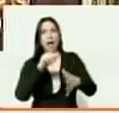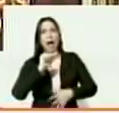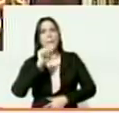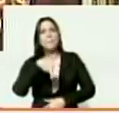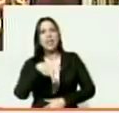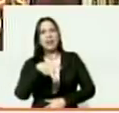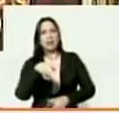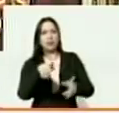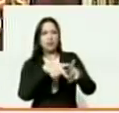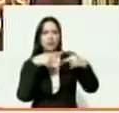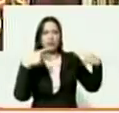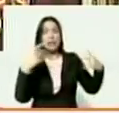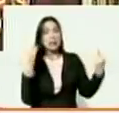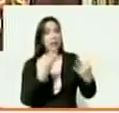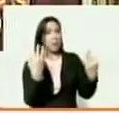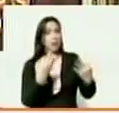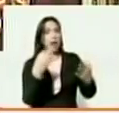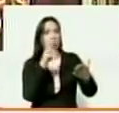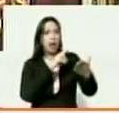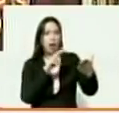Siempre, siempre los leo.